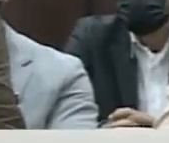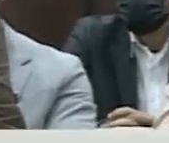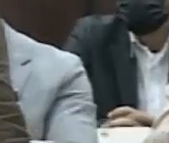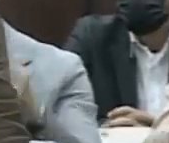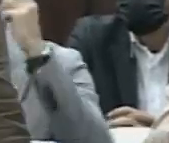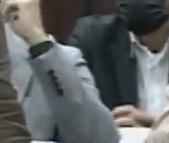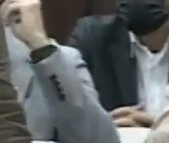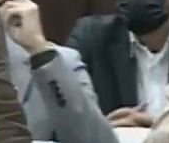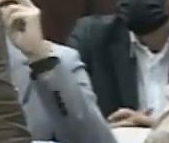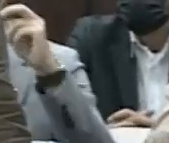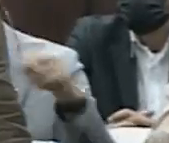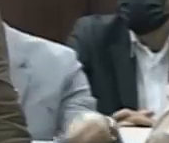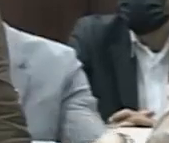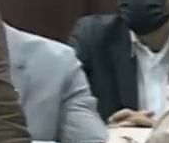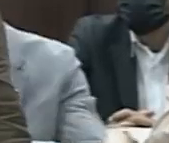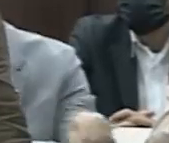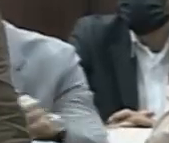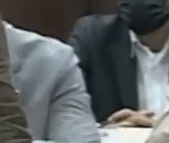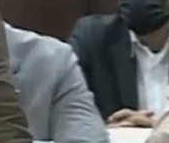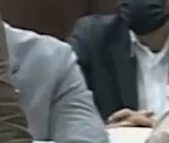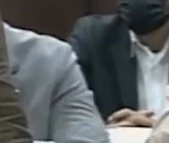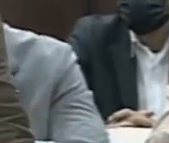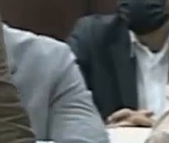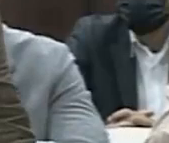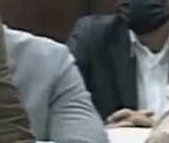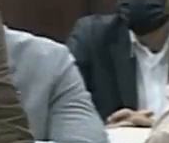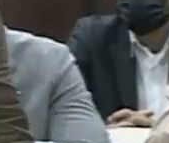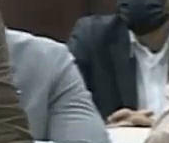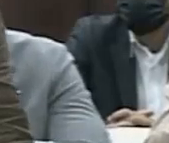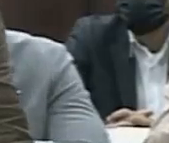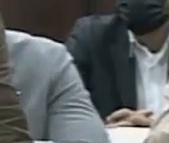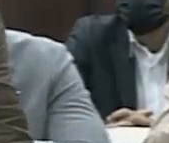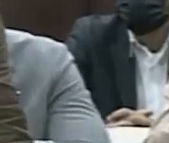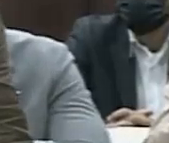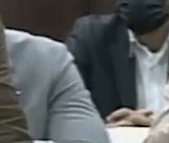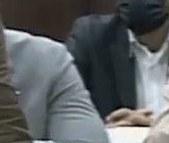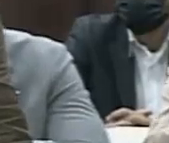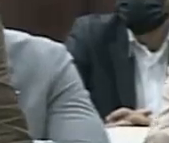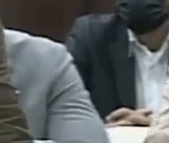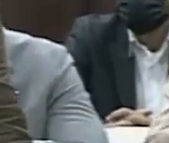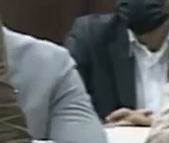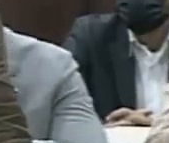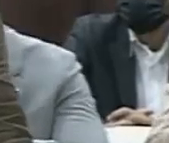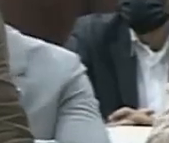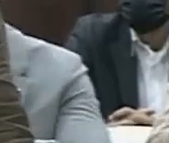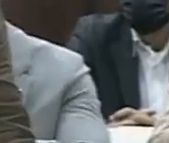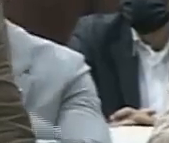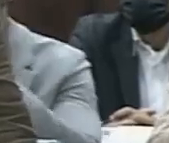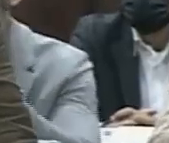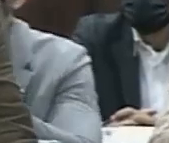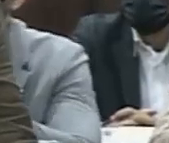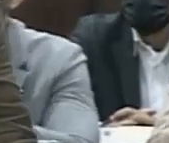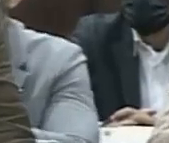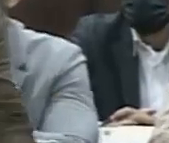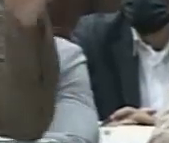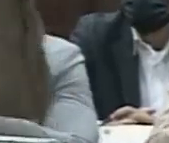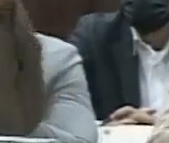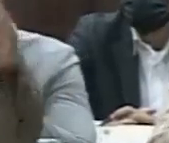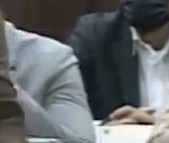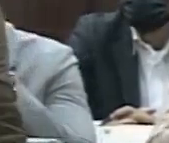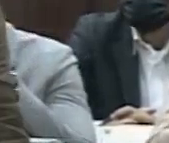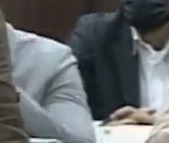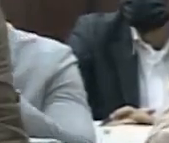Sudamérica, estamos seguros que en Honduras se va a promover y se va a levantar las banderas para la integración de los pueblos de América, como muy bien lo dijo